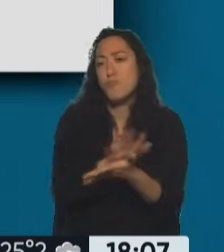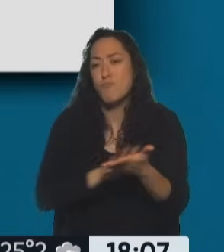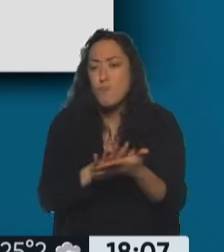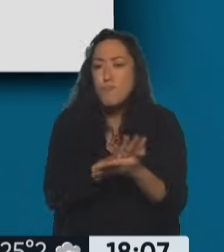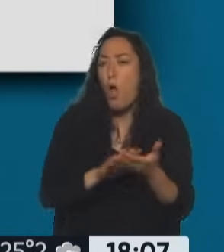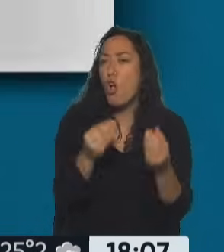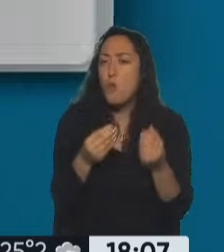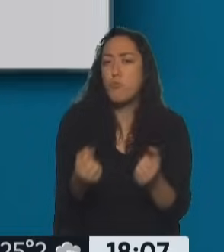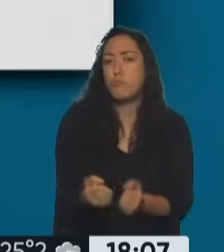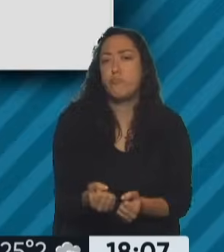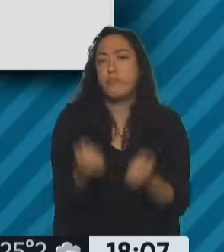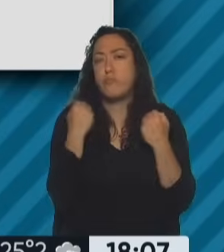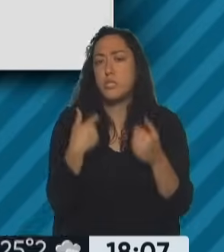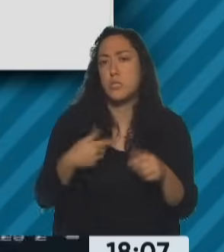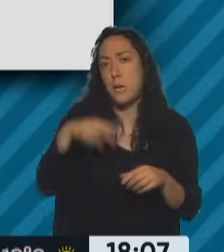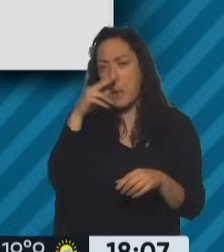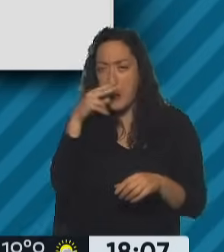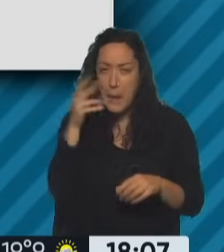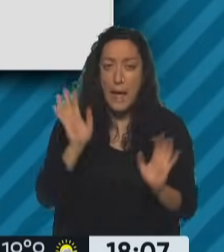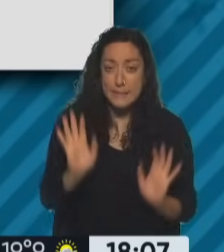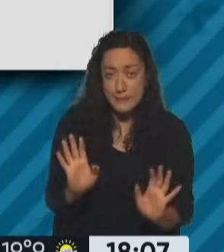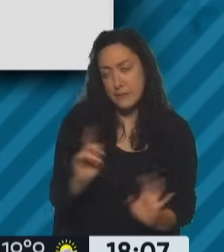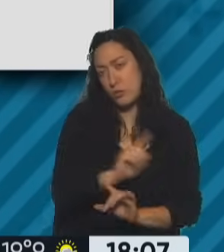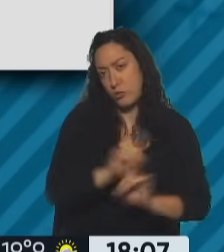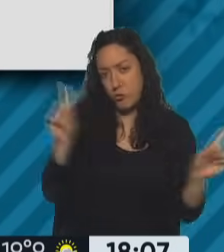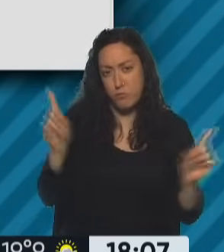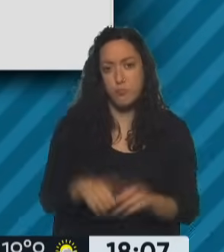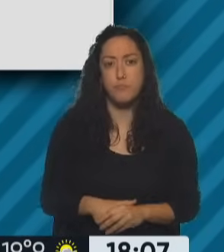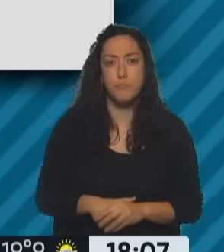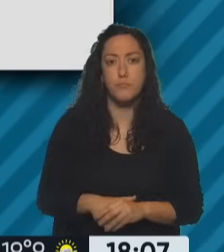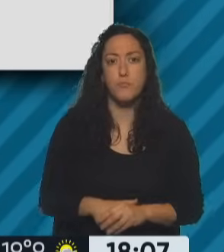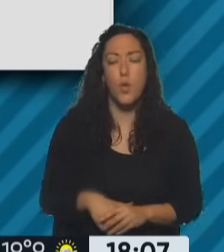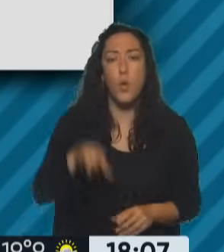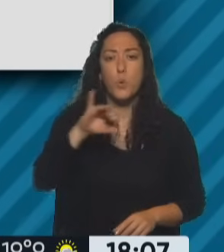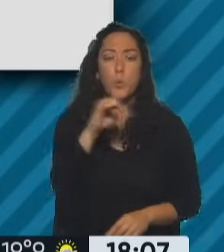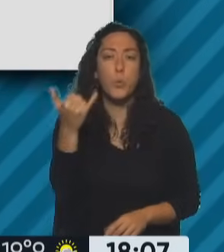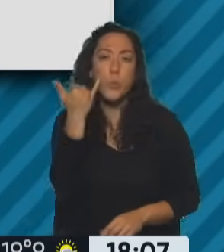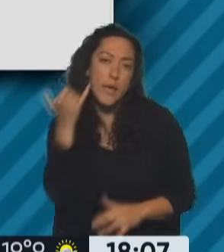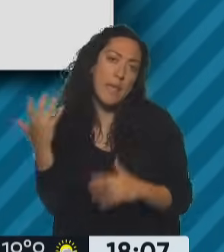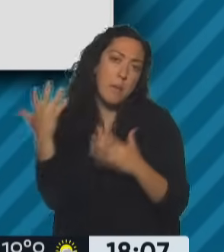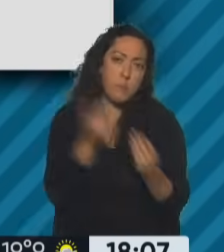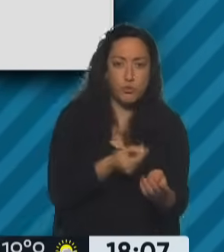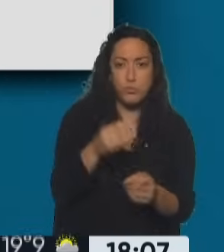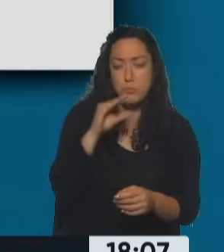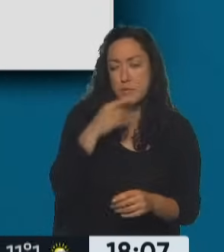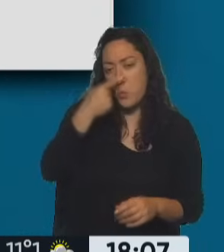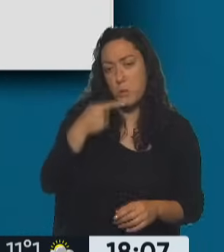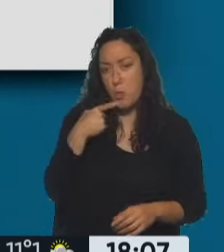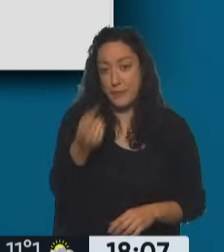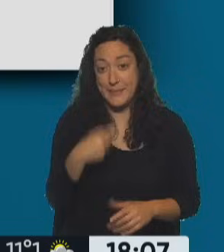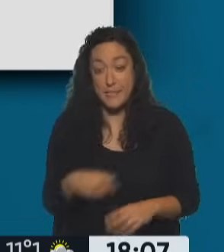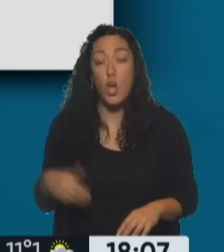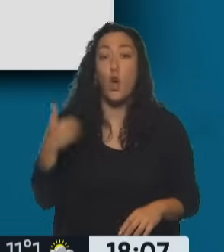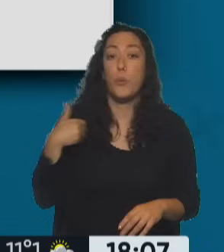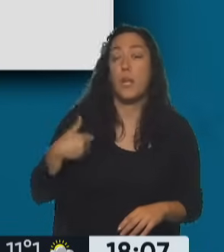mezquindad y más soberbia. El apoyo de Urtubey, que de esta manera, a través de su cuenta de Twitter, cierra: hace falta un gobierno de